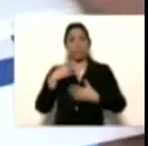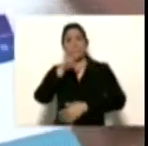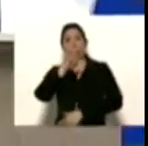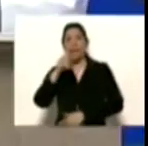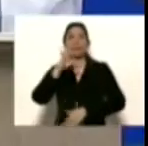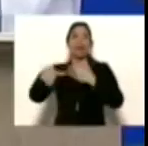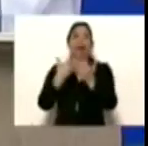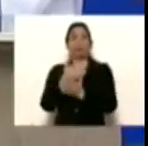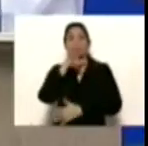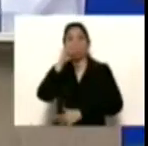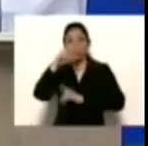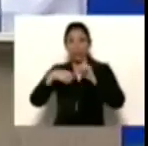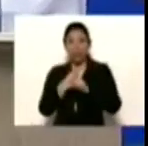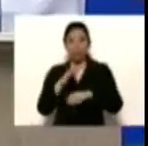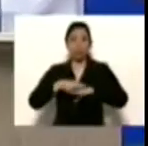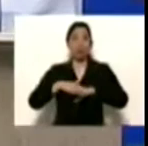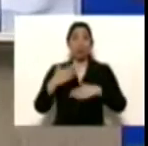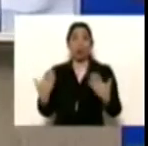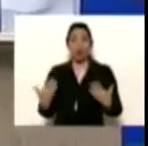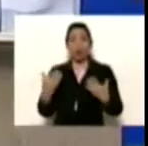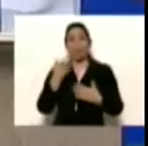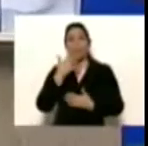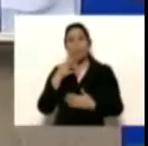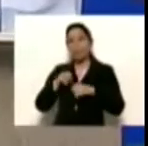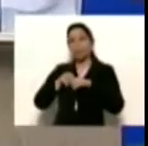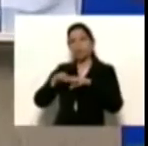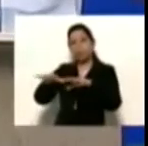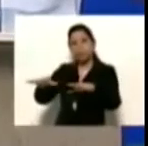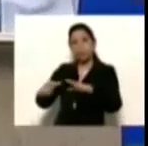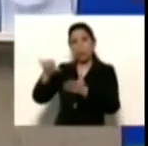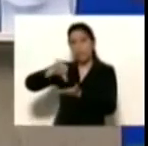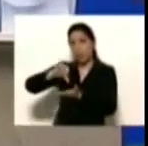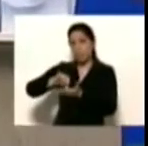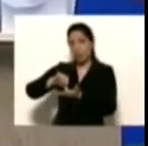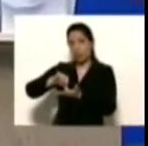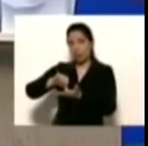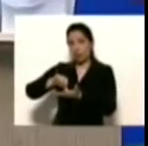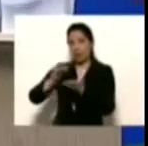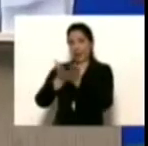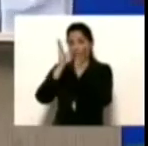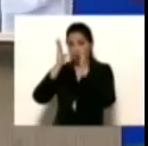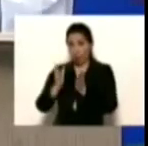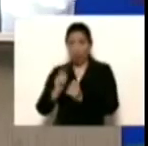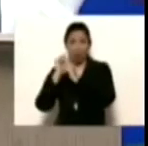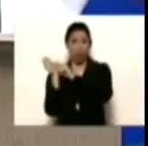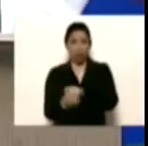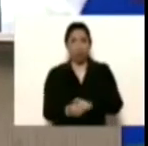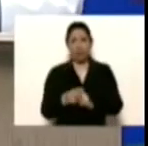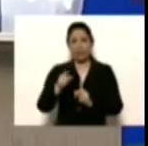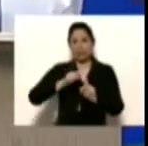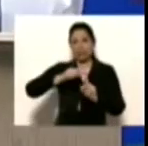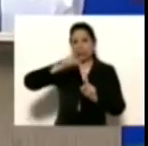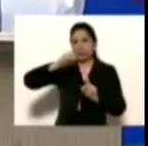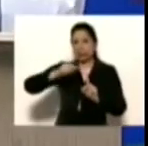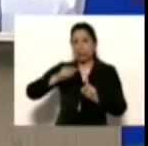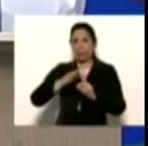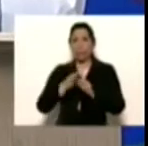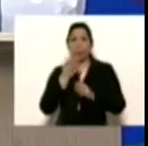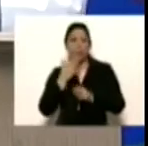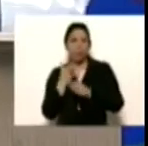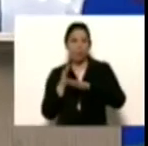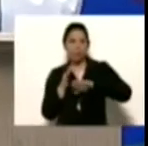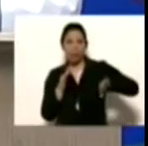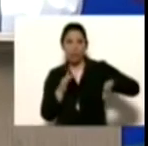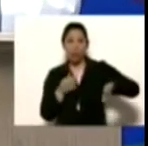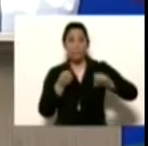50 años. Esto es porque el foco de Pedro González tiró la curva hacia la izquierda, es decir, hay